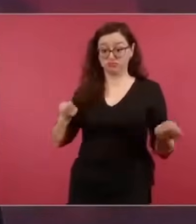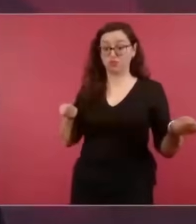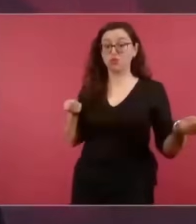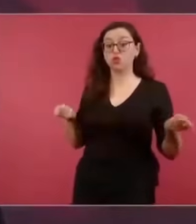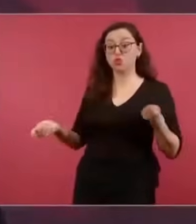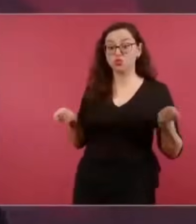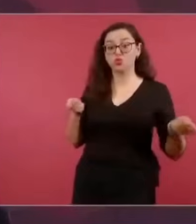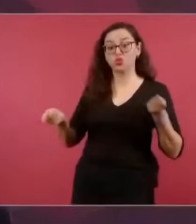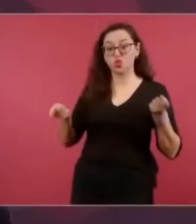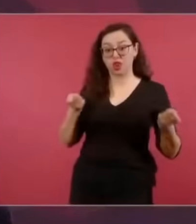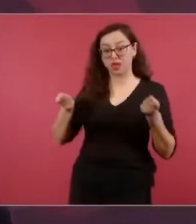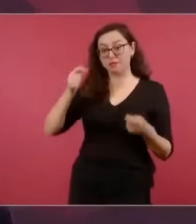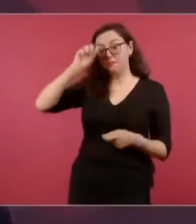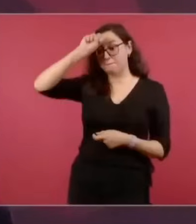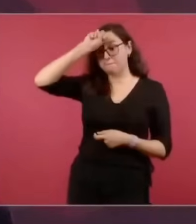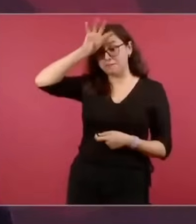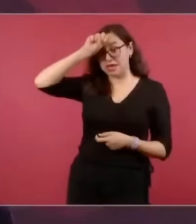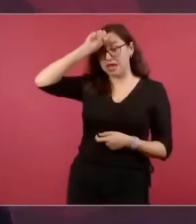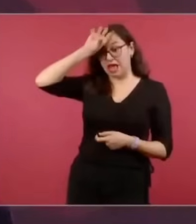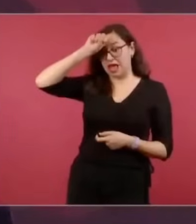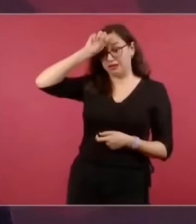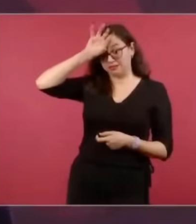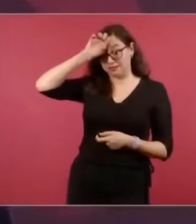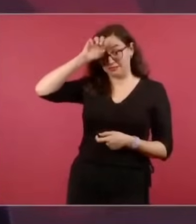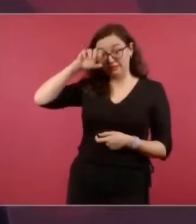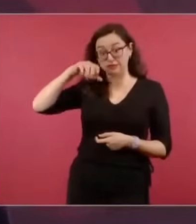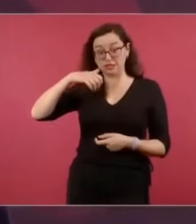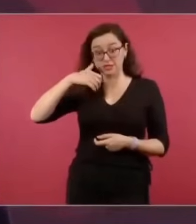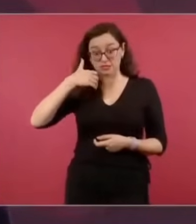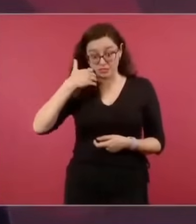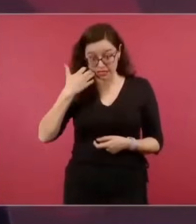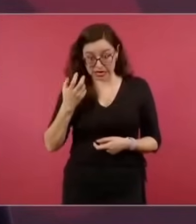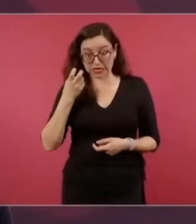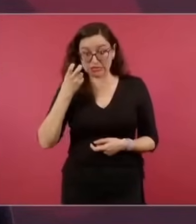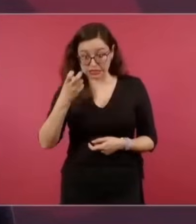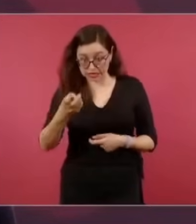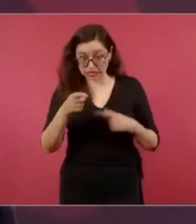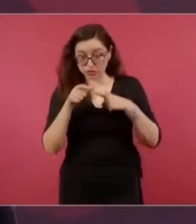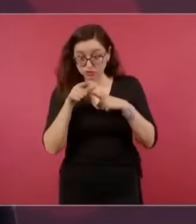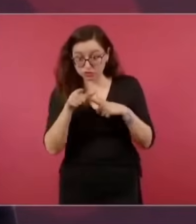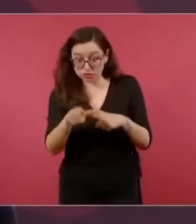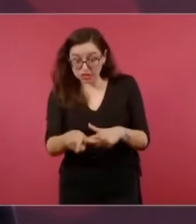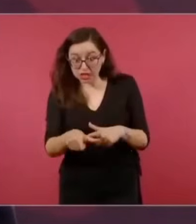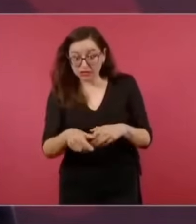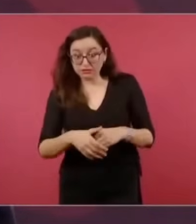para destruir nuestro territorio?